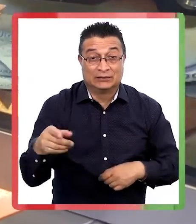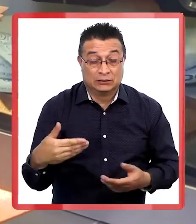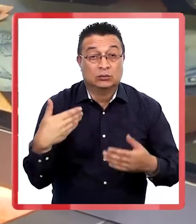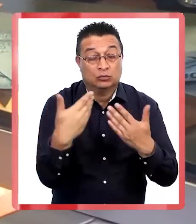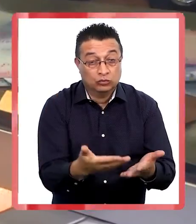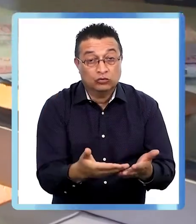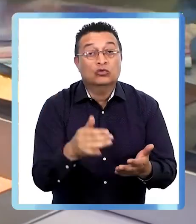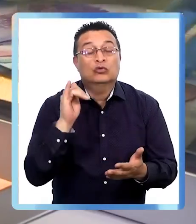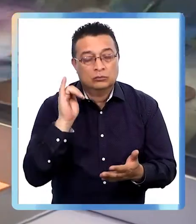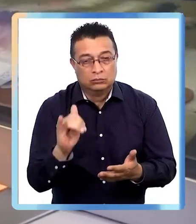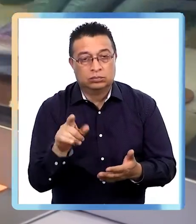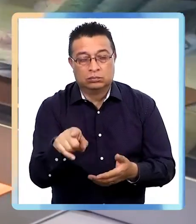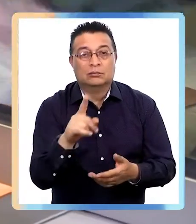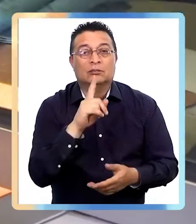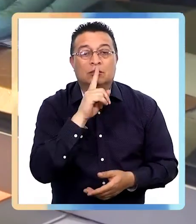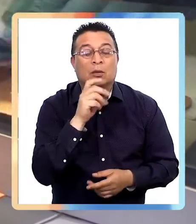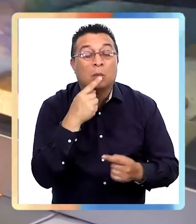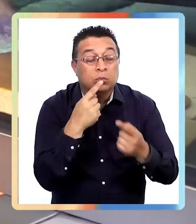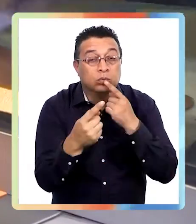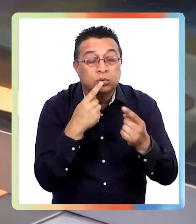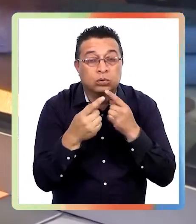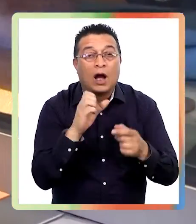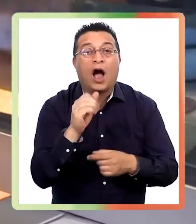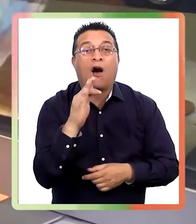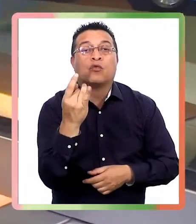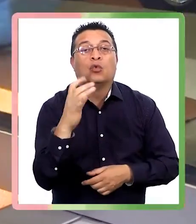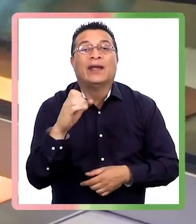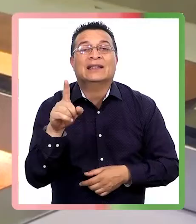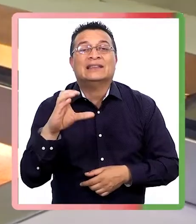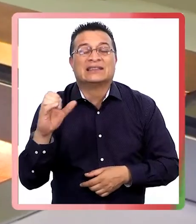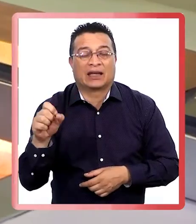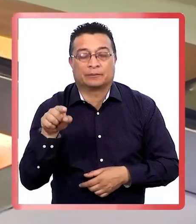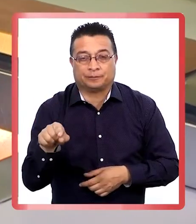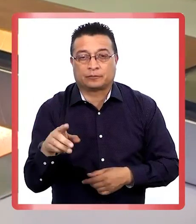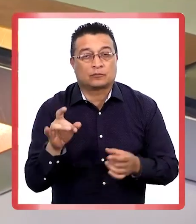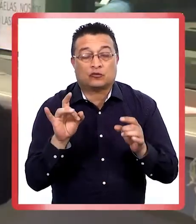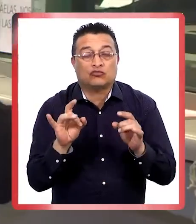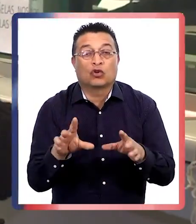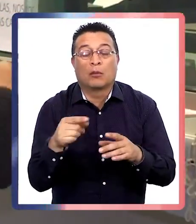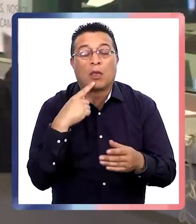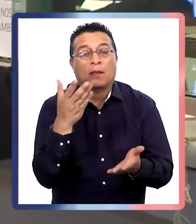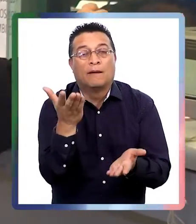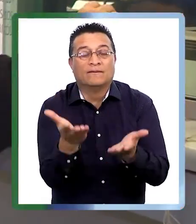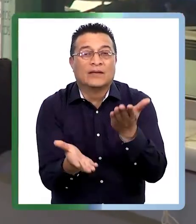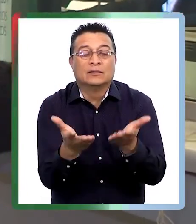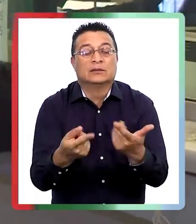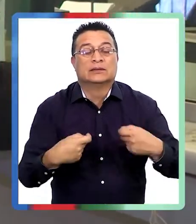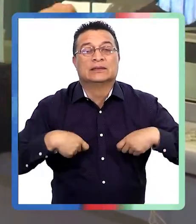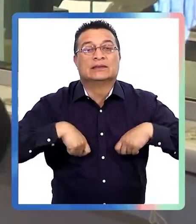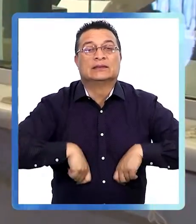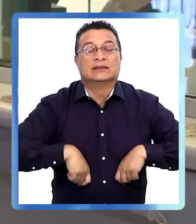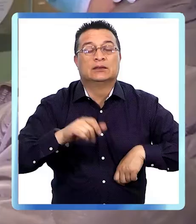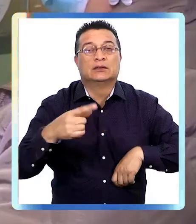les va a aplicar lo que se llama un test de afluencia. El test de afluencia no es otra cosa más que medir